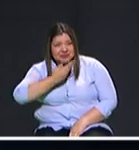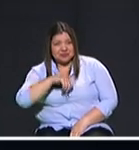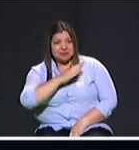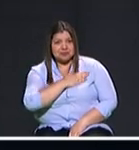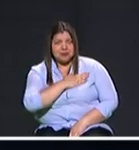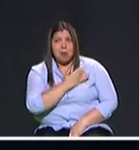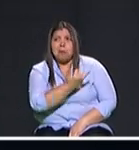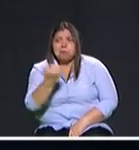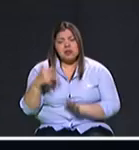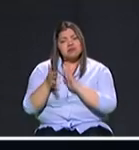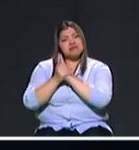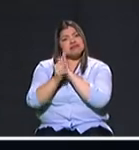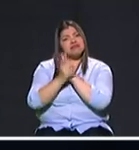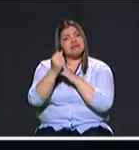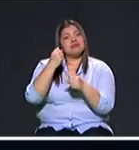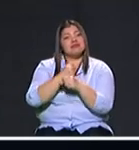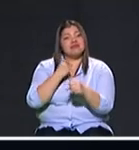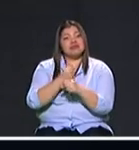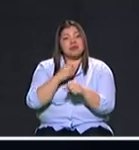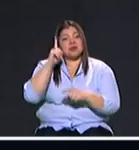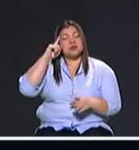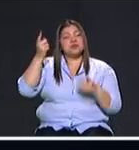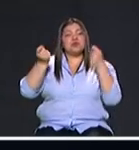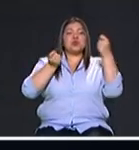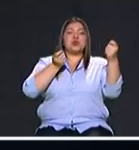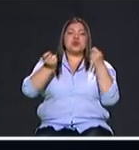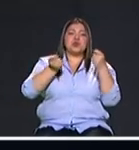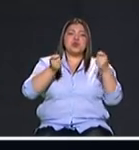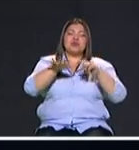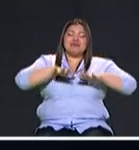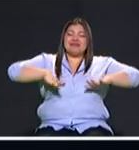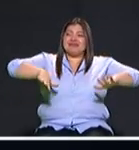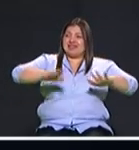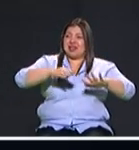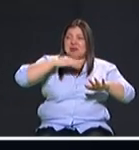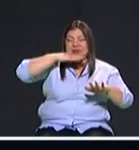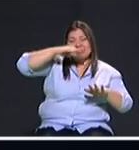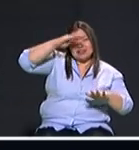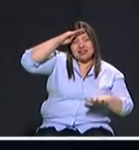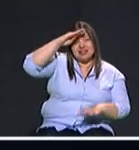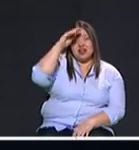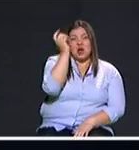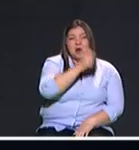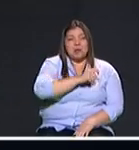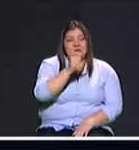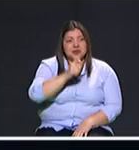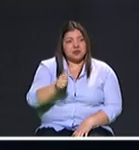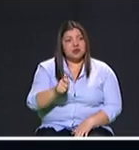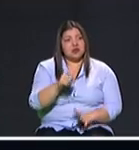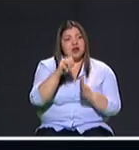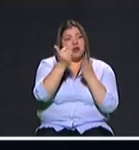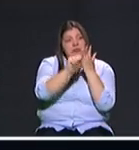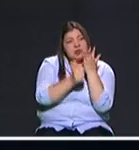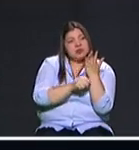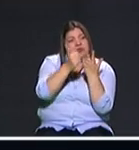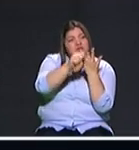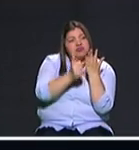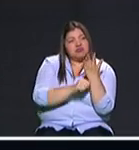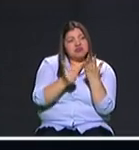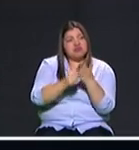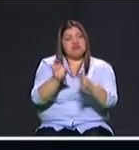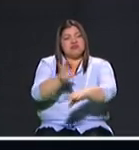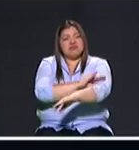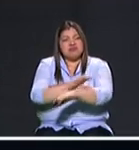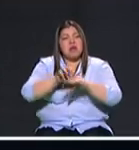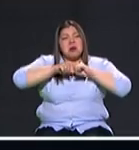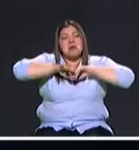desarrollo económico que hemos llamado medellín valle del software que en sí mismo es toda una transformación curricular que va a permitir crear muchas